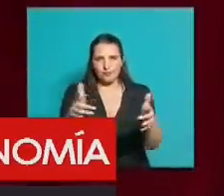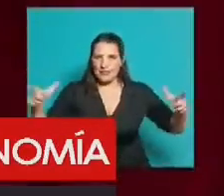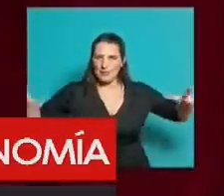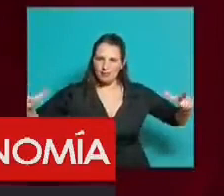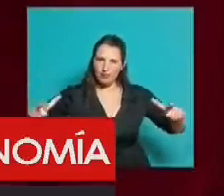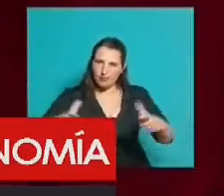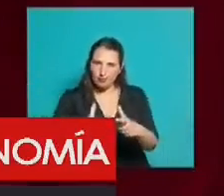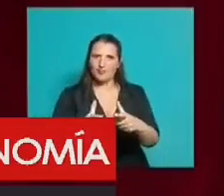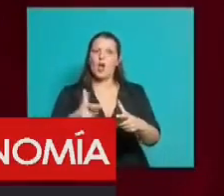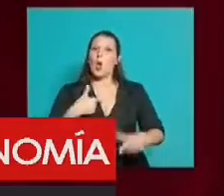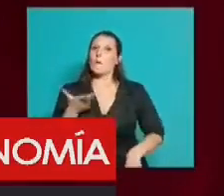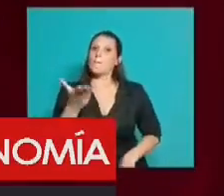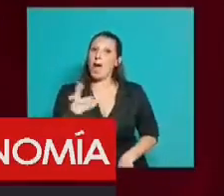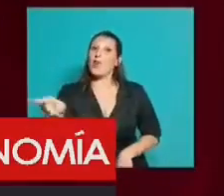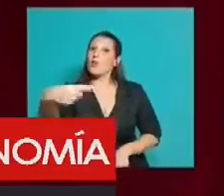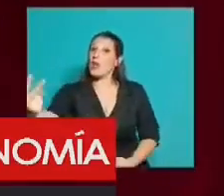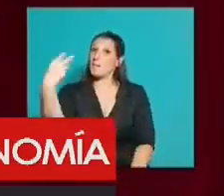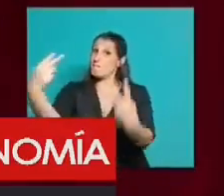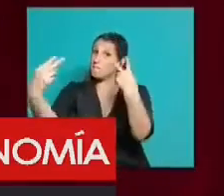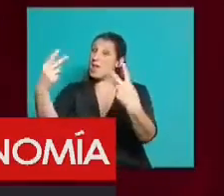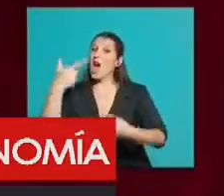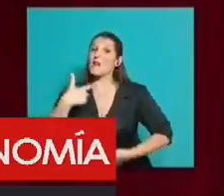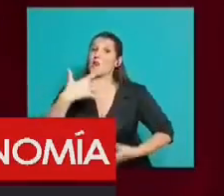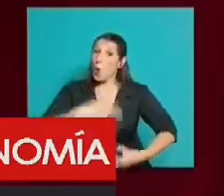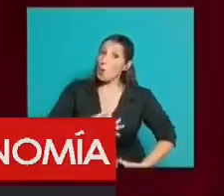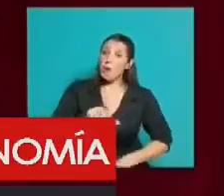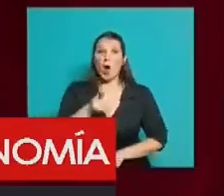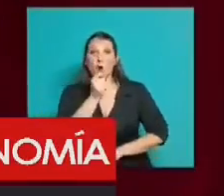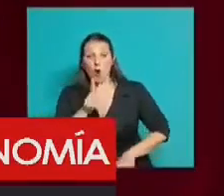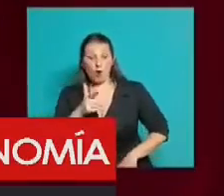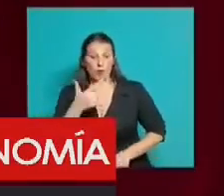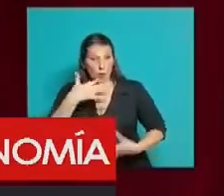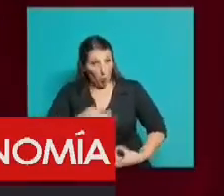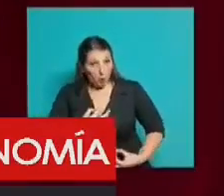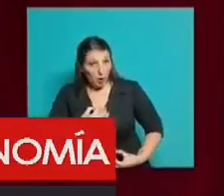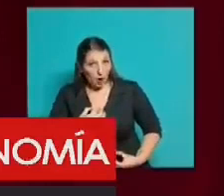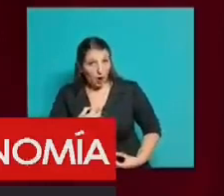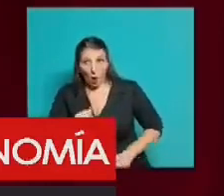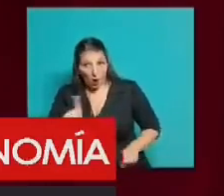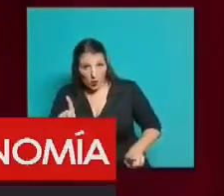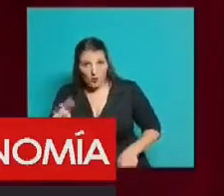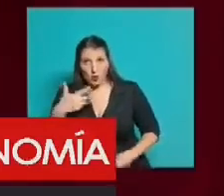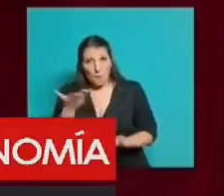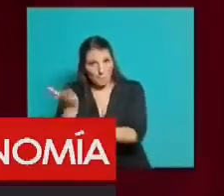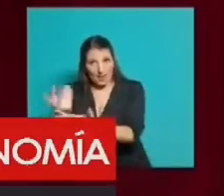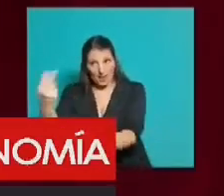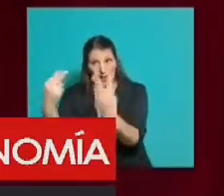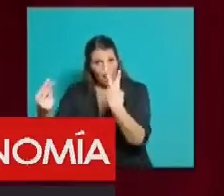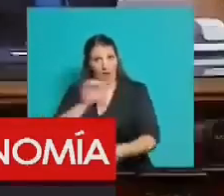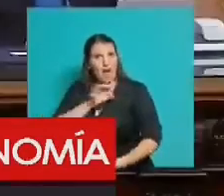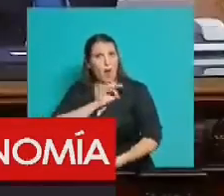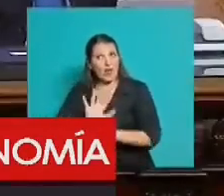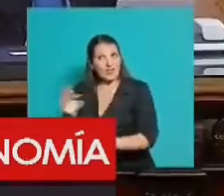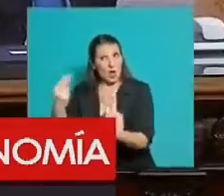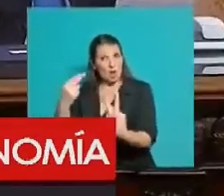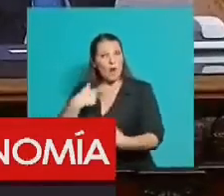fuese evaluado según cómo avanzamos en el cumplimiento de ese objetivo. Pobreza cero es un horizonte, es lo que